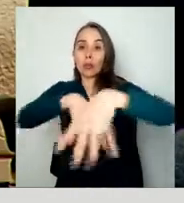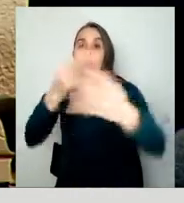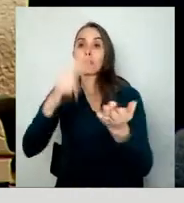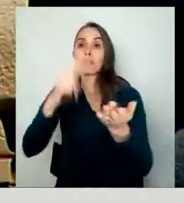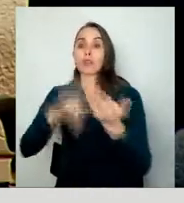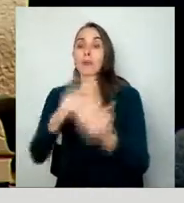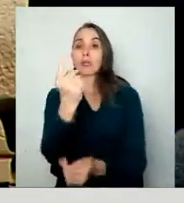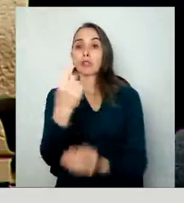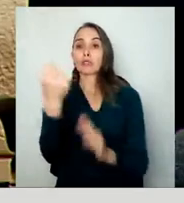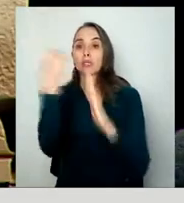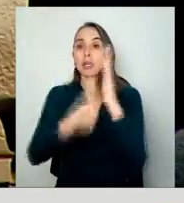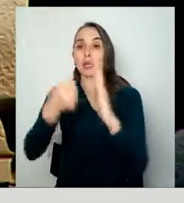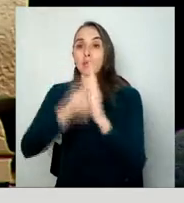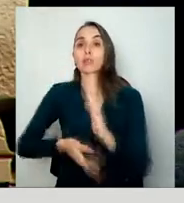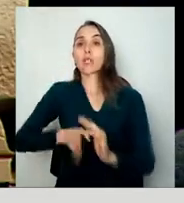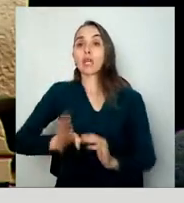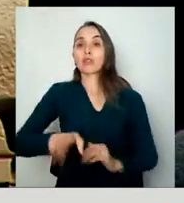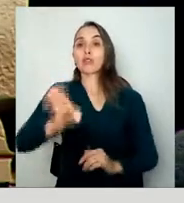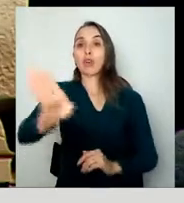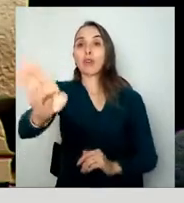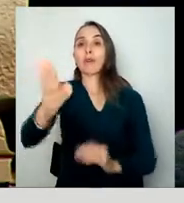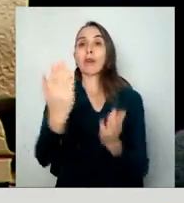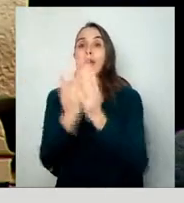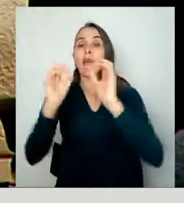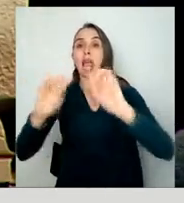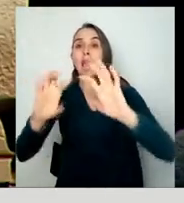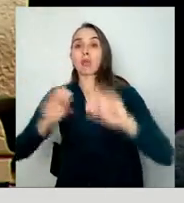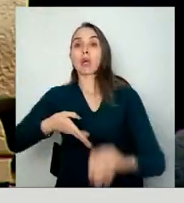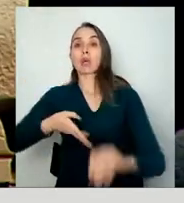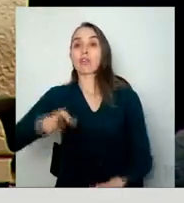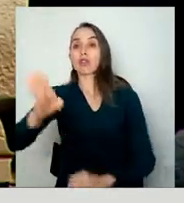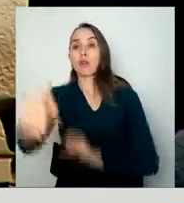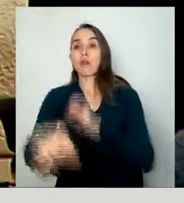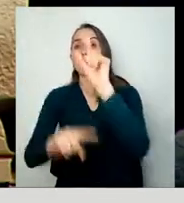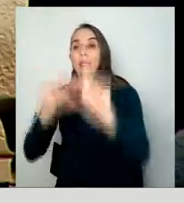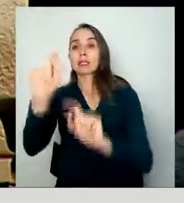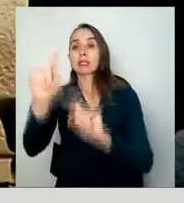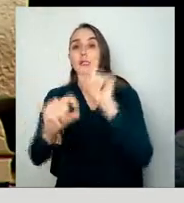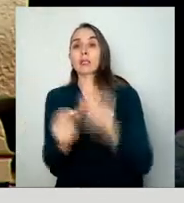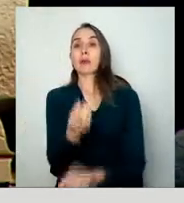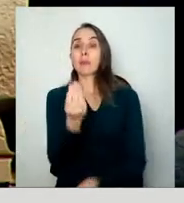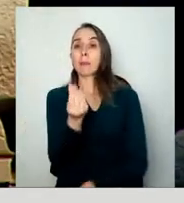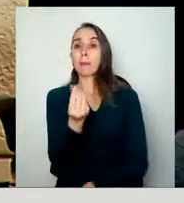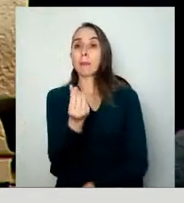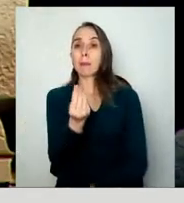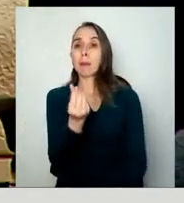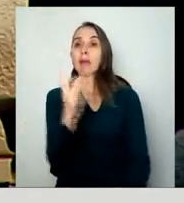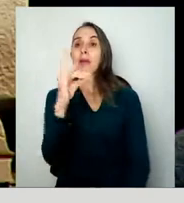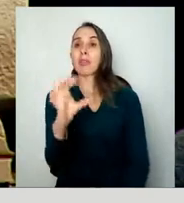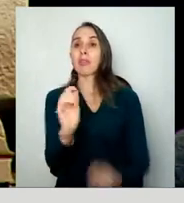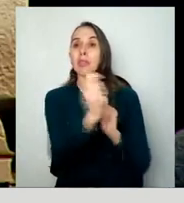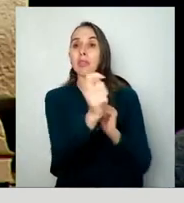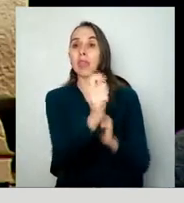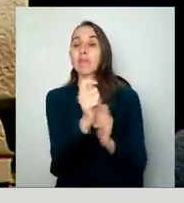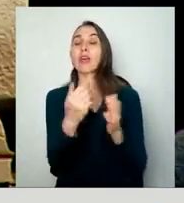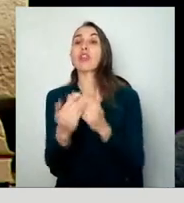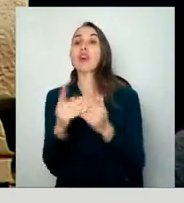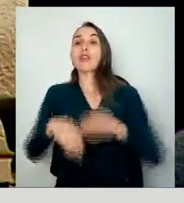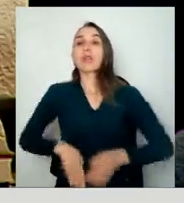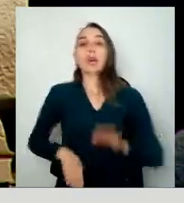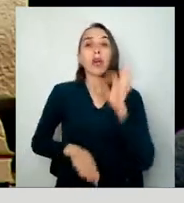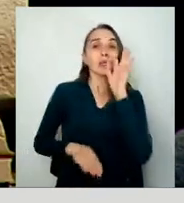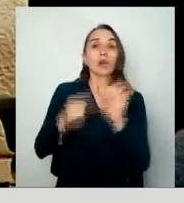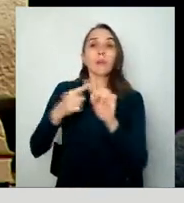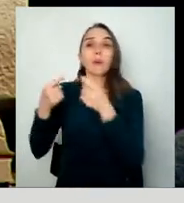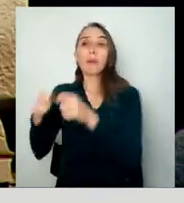lucha todavía sigue aquí la educación todavía se defiende y la plata las deudas el lugar donde naciste no pueden ser